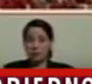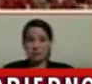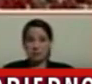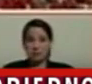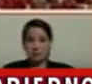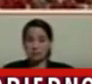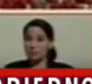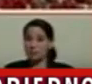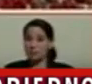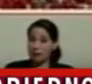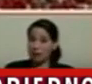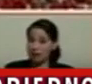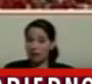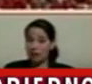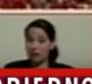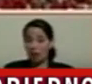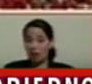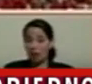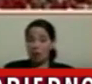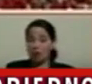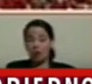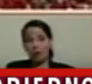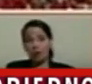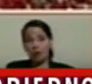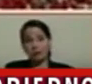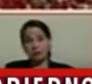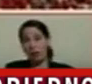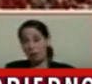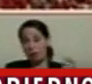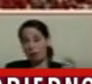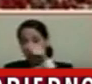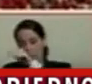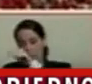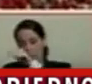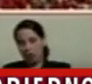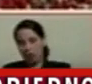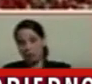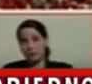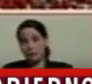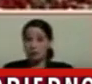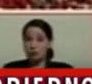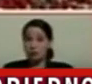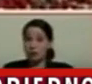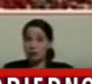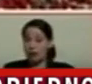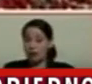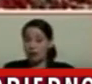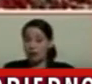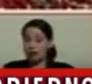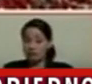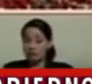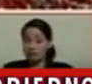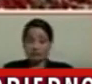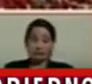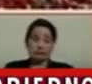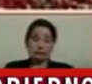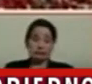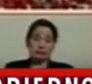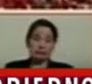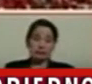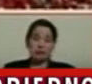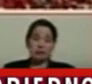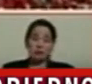ellos en una derrota pavorosa del intento de golpe de Estado. Hemos vuelto a triunfar con la